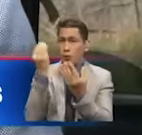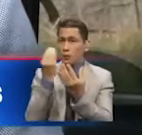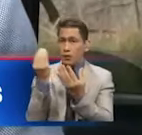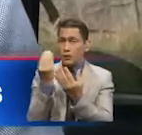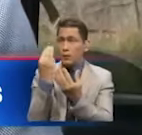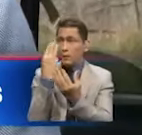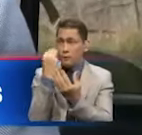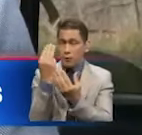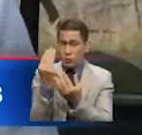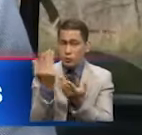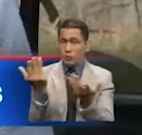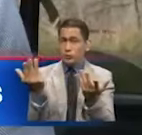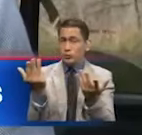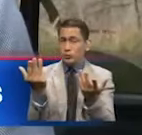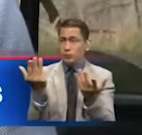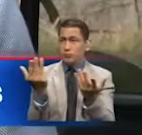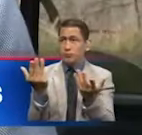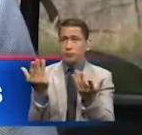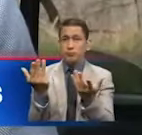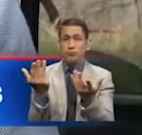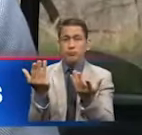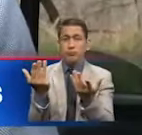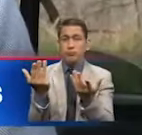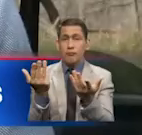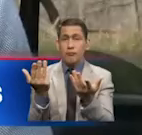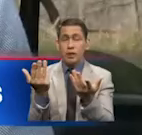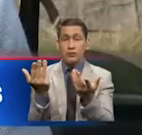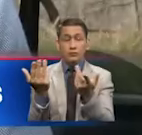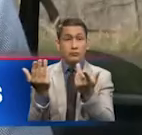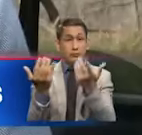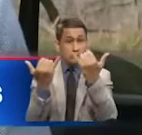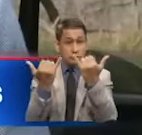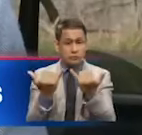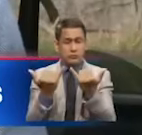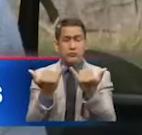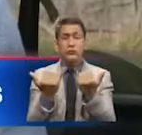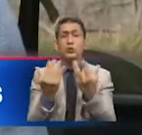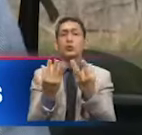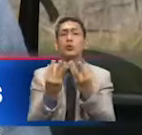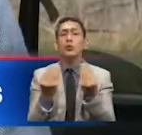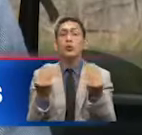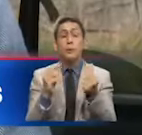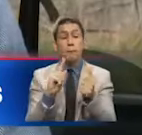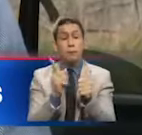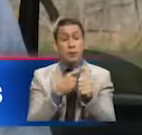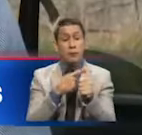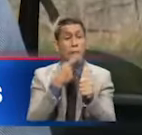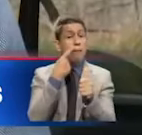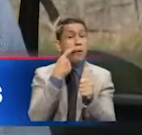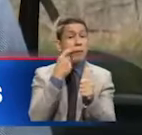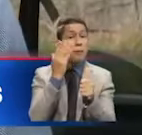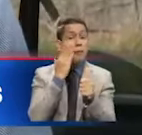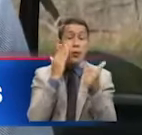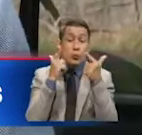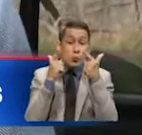¿Cómo se combate esto? Bueno, primero controlando los padres a los hijos en las redes sociales,